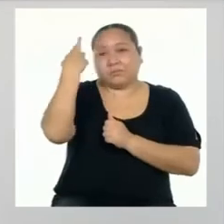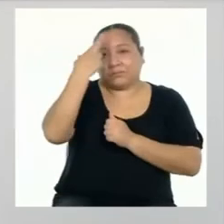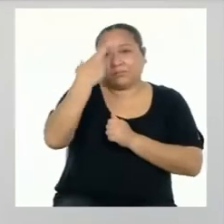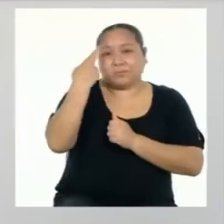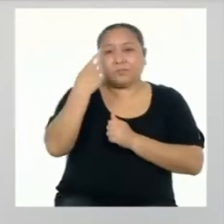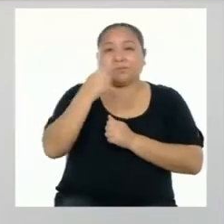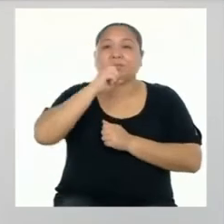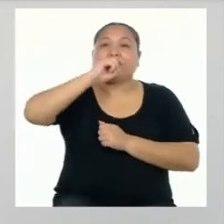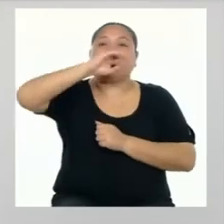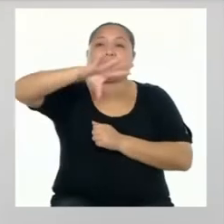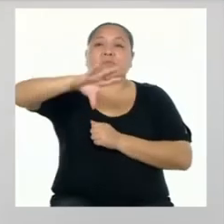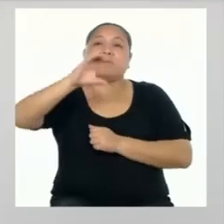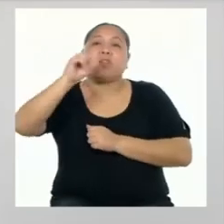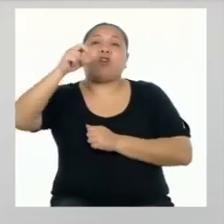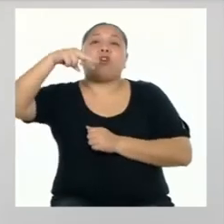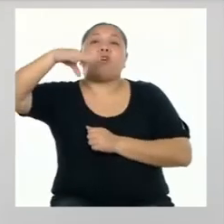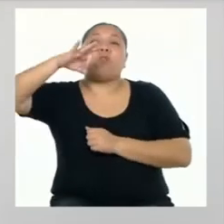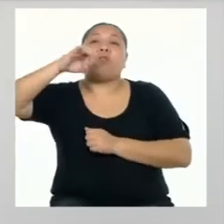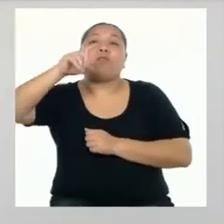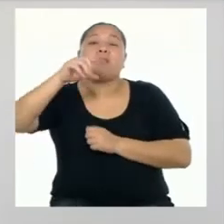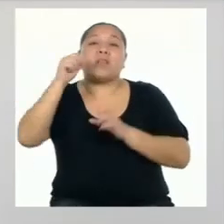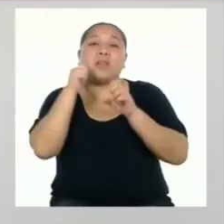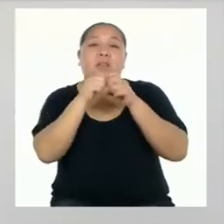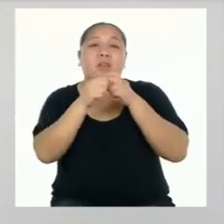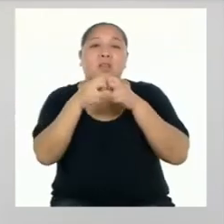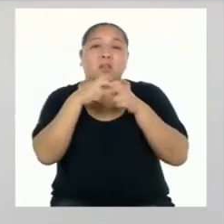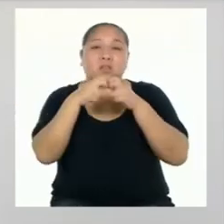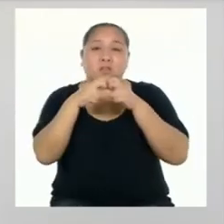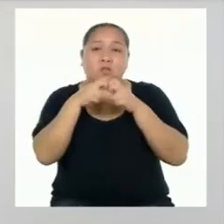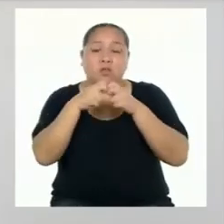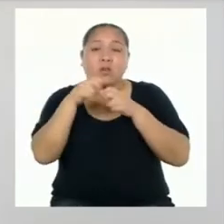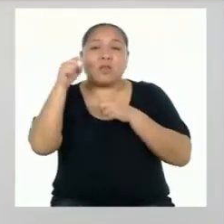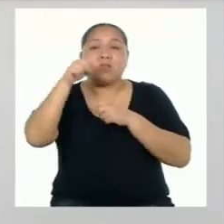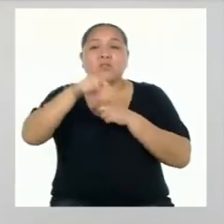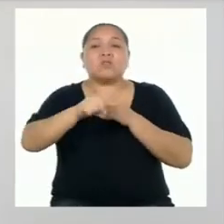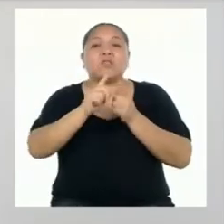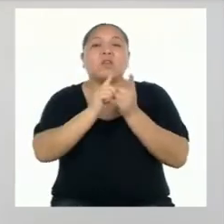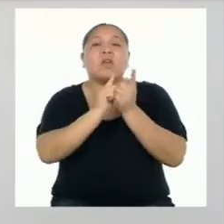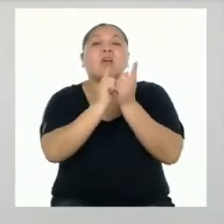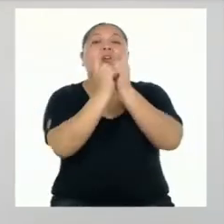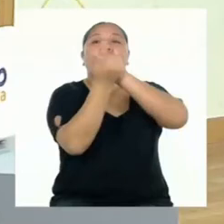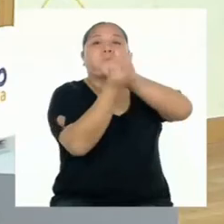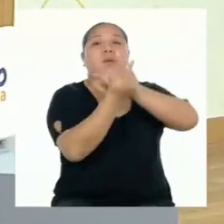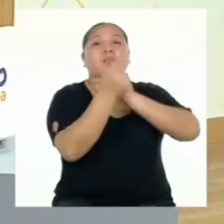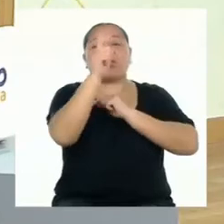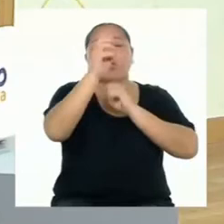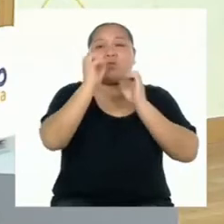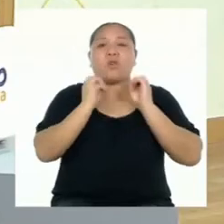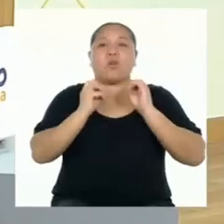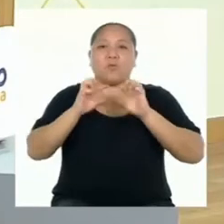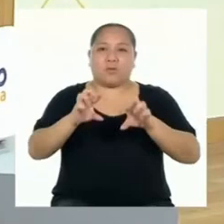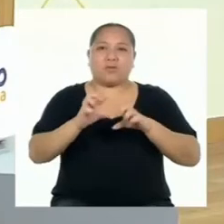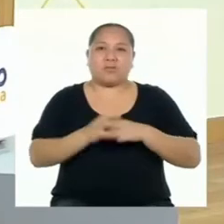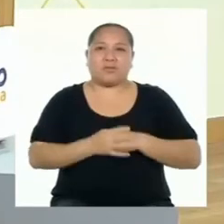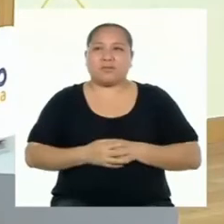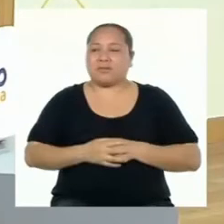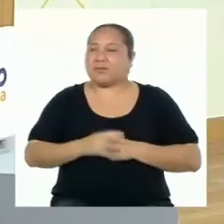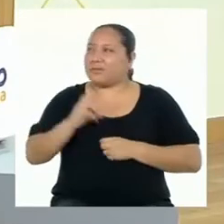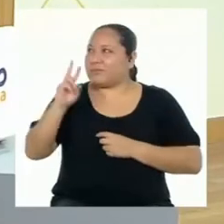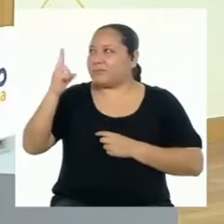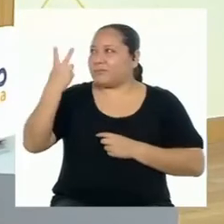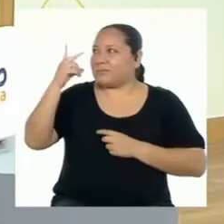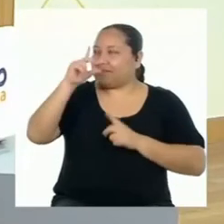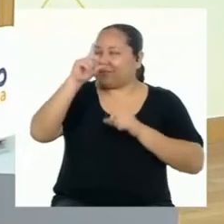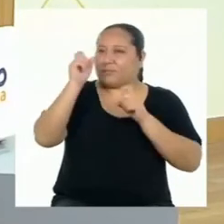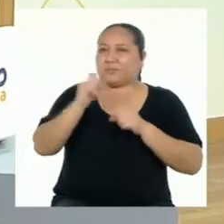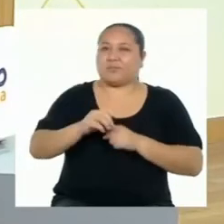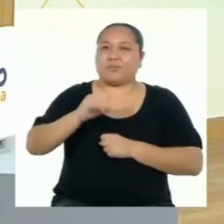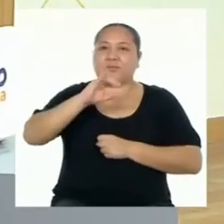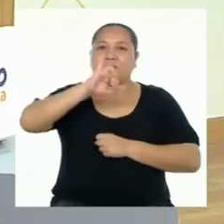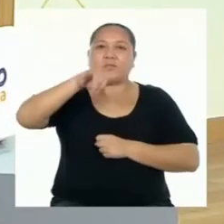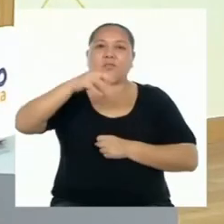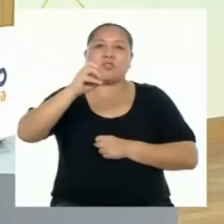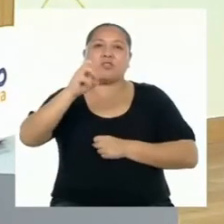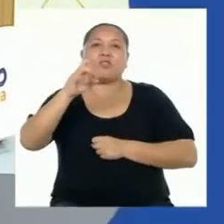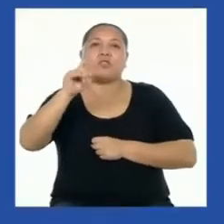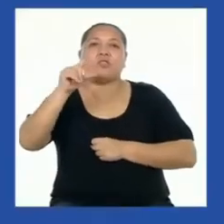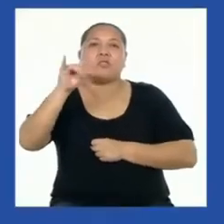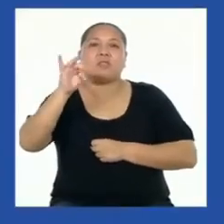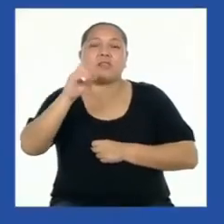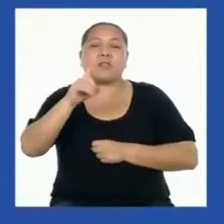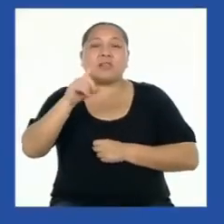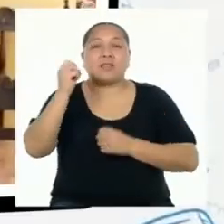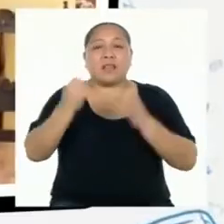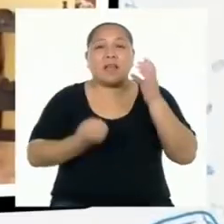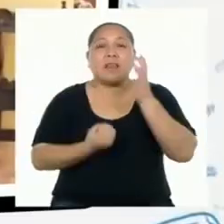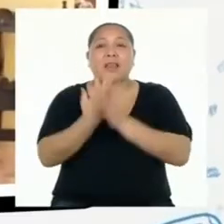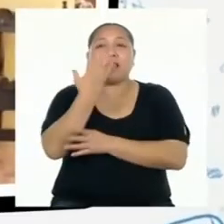esto que decimos que el conflicto se convierte en una oportunidad. Nuestra segunda pregunta viene de Georgelyn, desde la ciudad